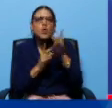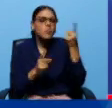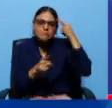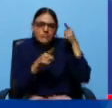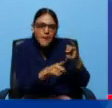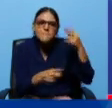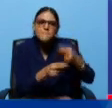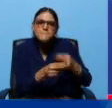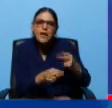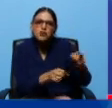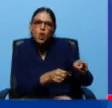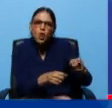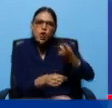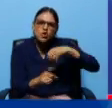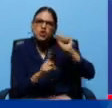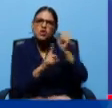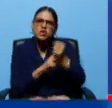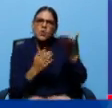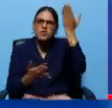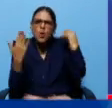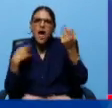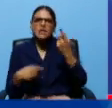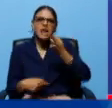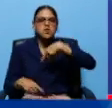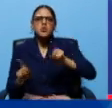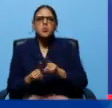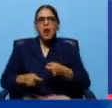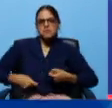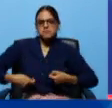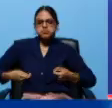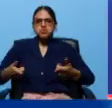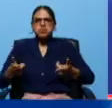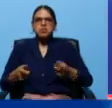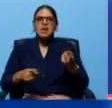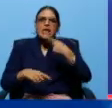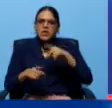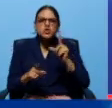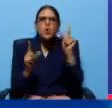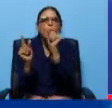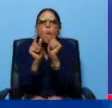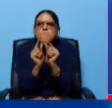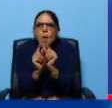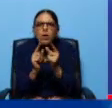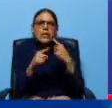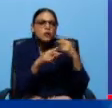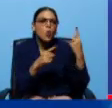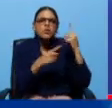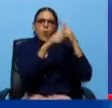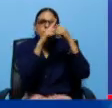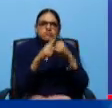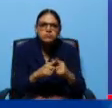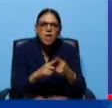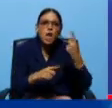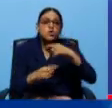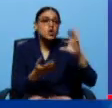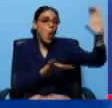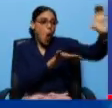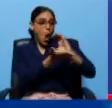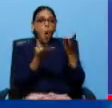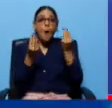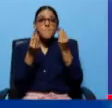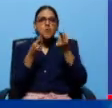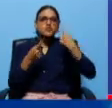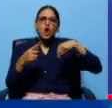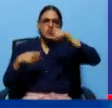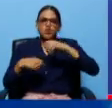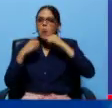petrolero, hacíamos muy poquito o casi nada con mucho.